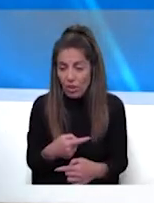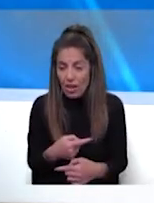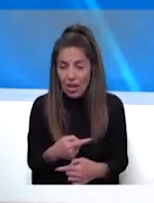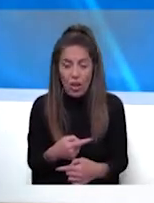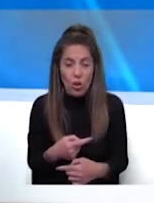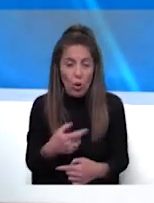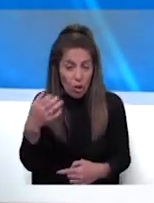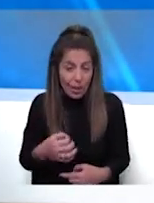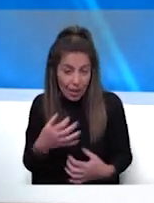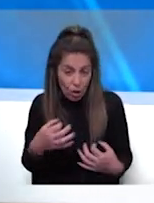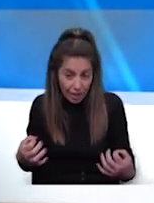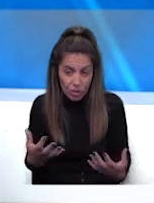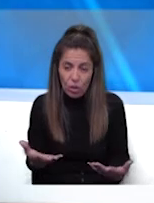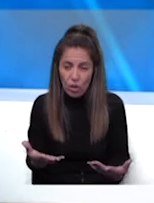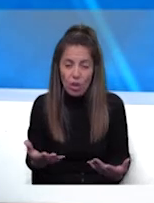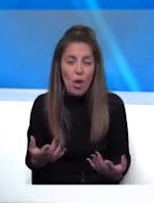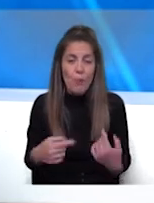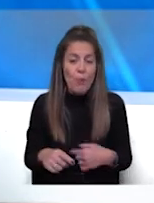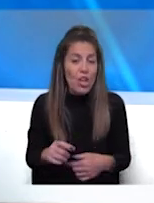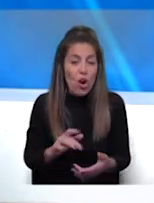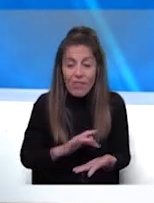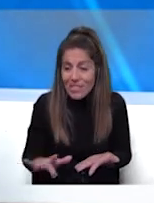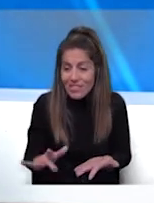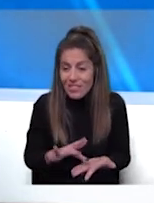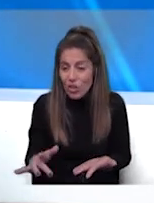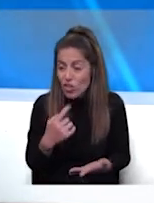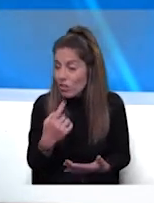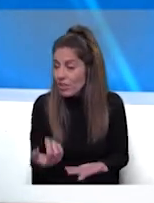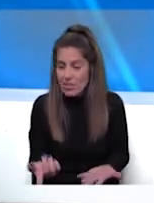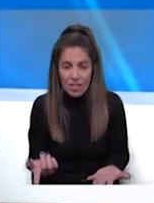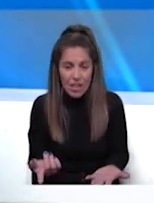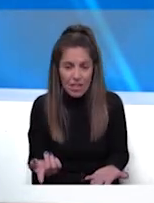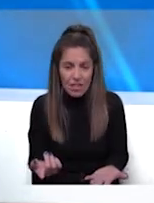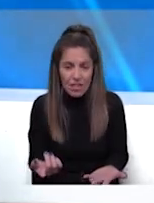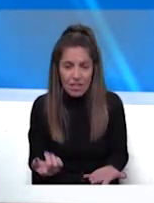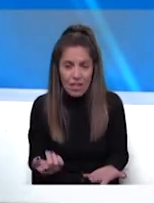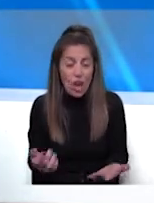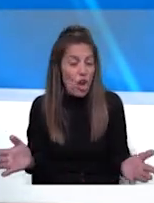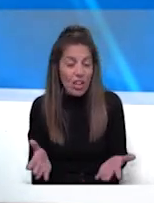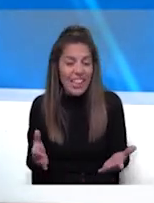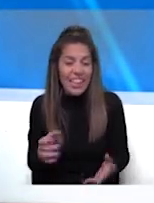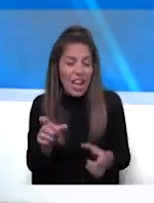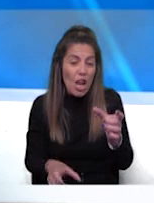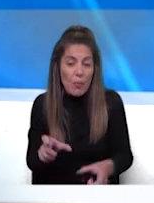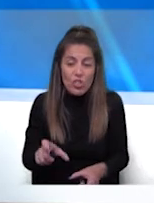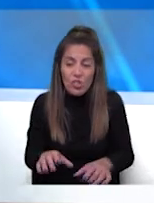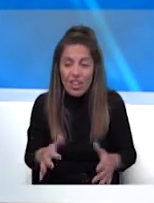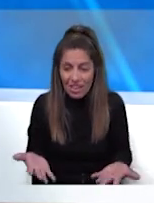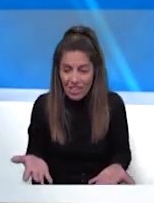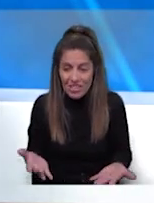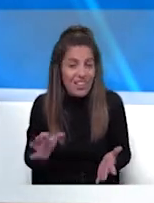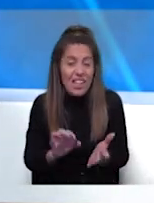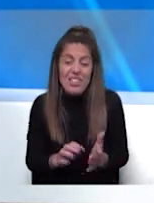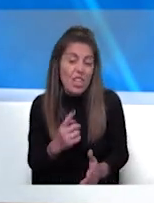lo consideran correcto, pero el vacío ese que yo te decía, lo que genera en la gente es, bueno, el